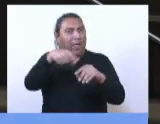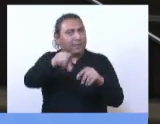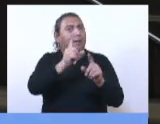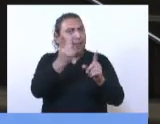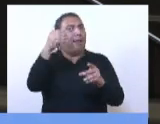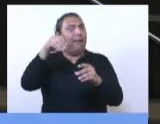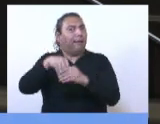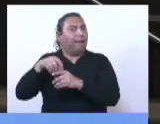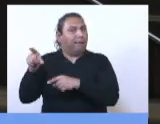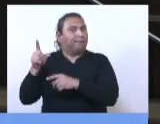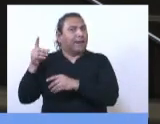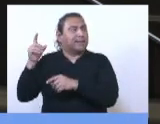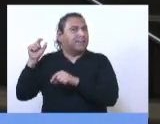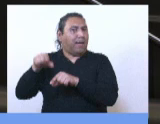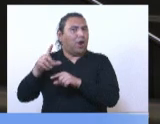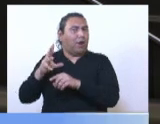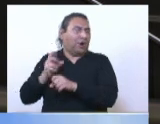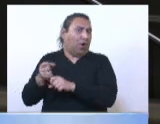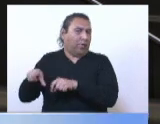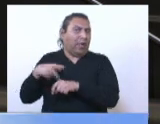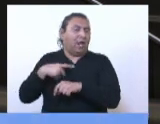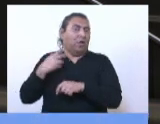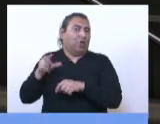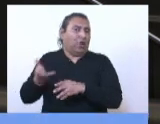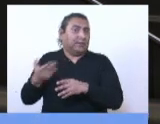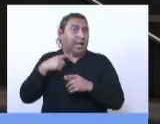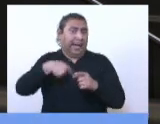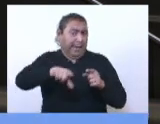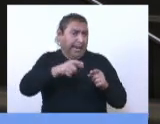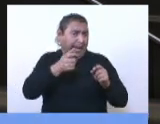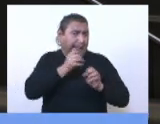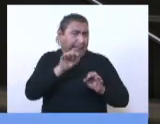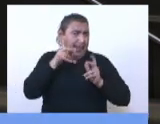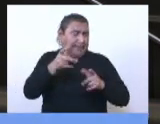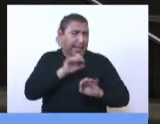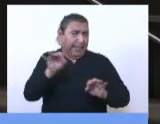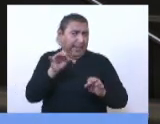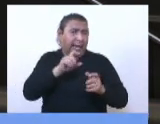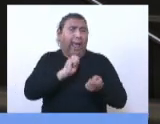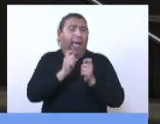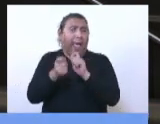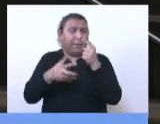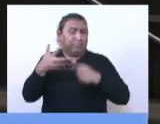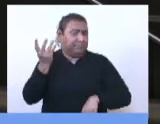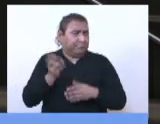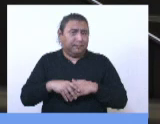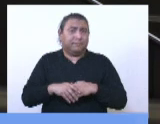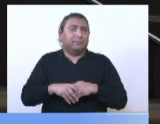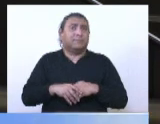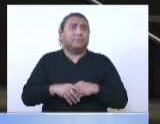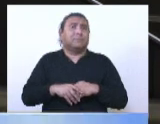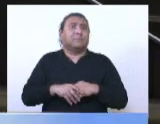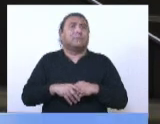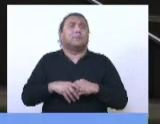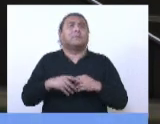muy grande y nadie dice acá y es en lo que cambiaron toda la visión están bajando la extinción